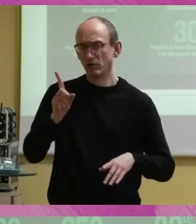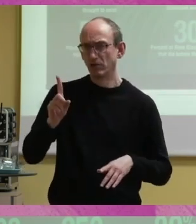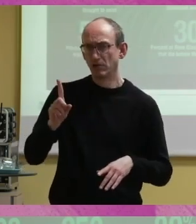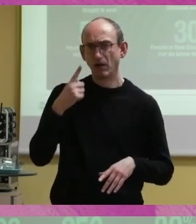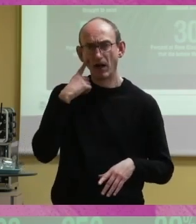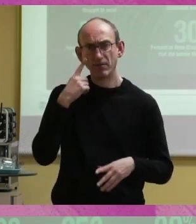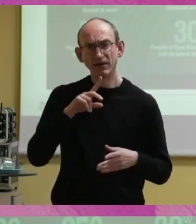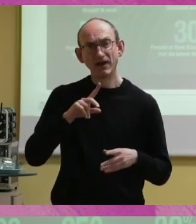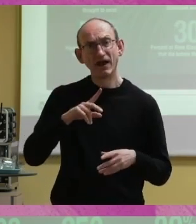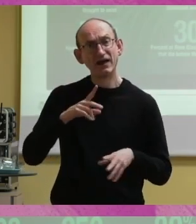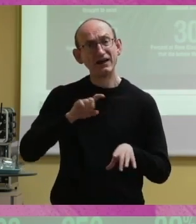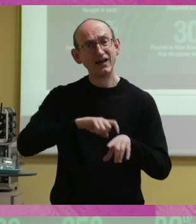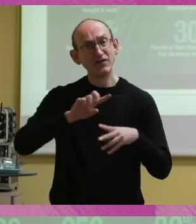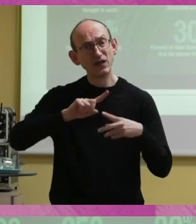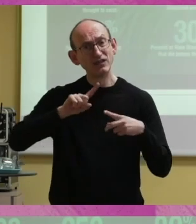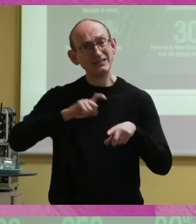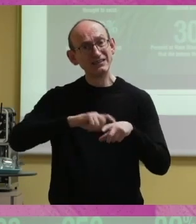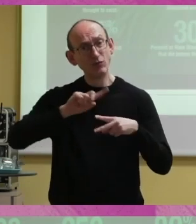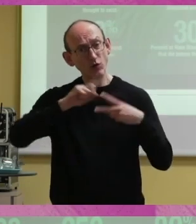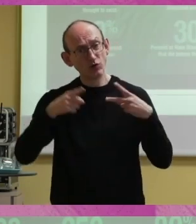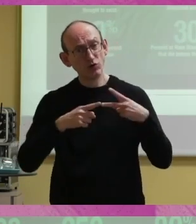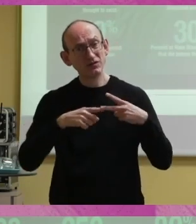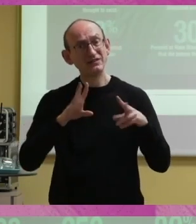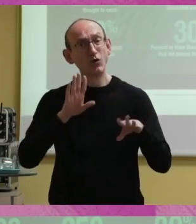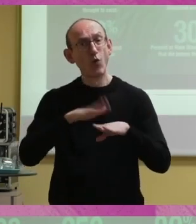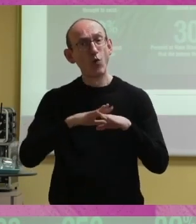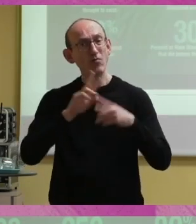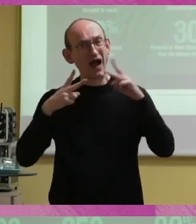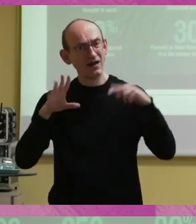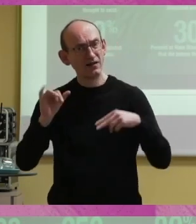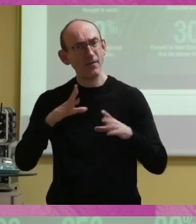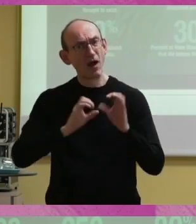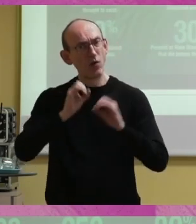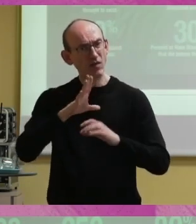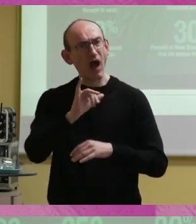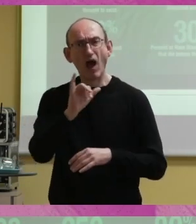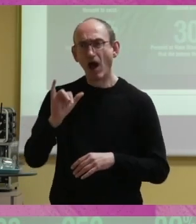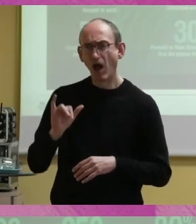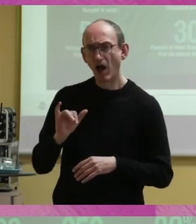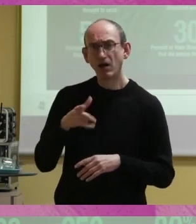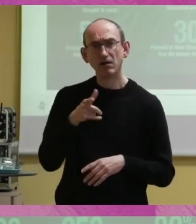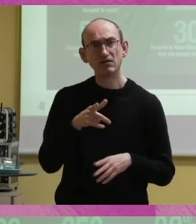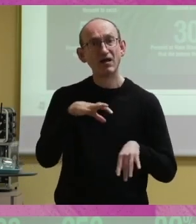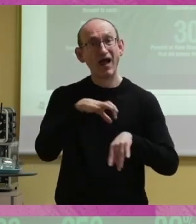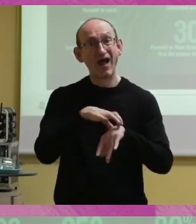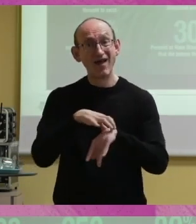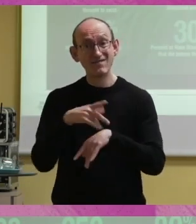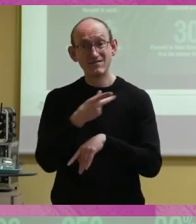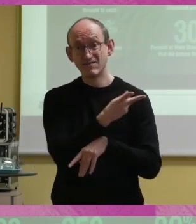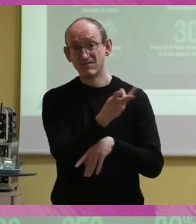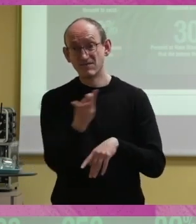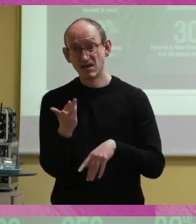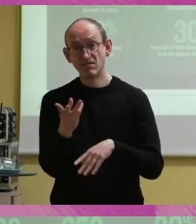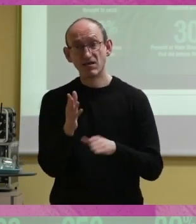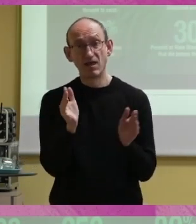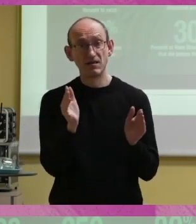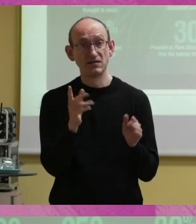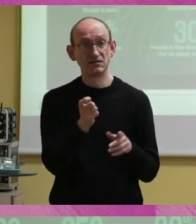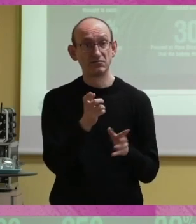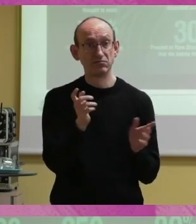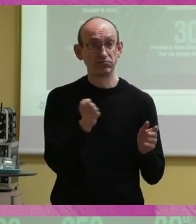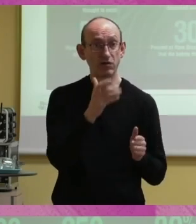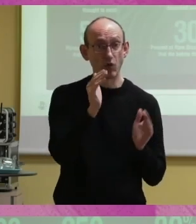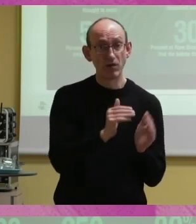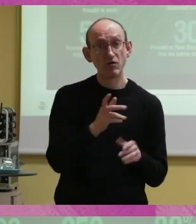pues hay subtipos de Parkinson que son genéticos y este porcentaje va creciendo. O sea que al final hay muchas cosas en común entre enfermedades minoritarias y las